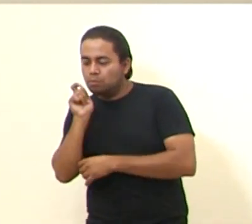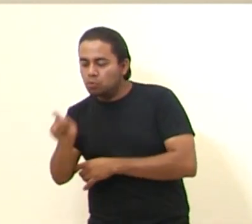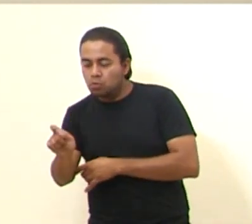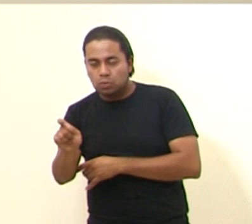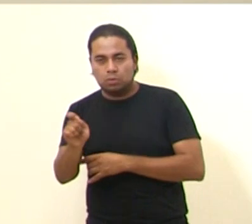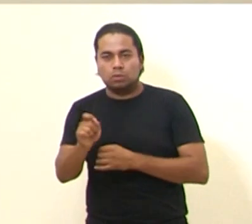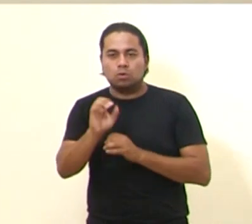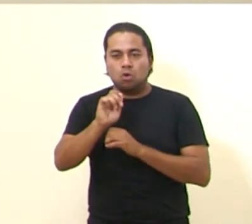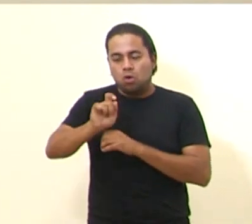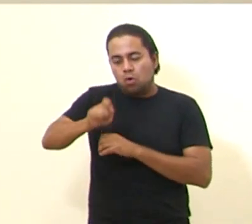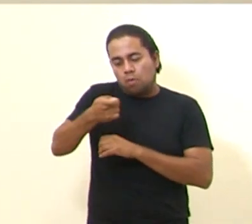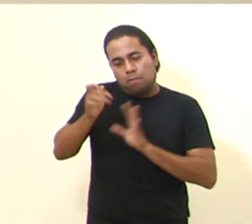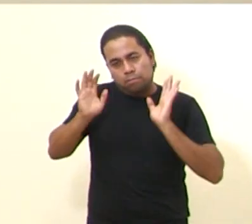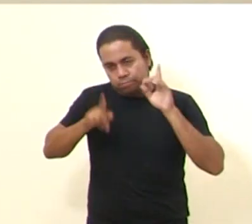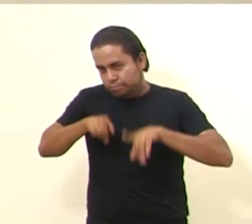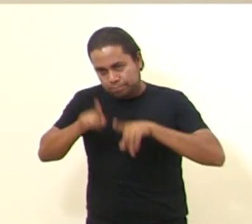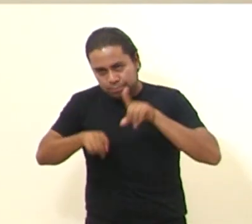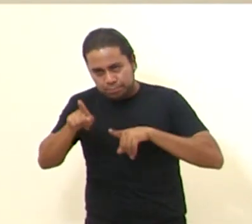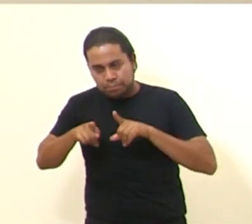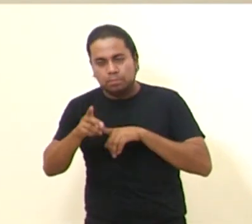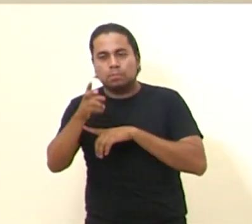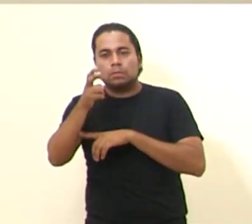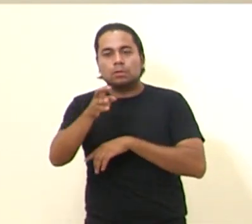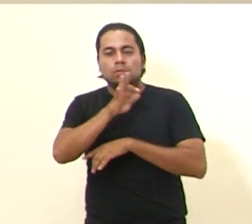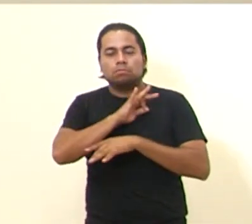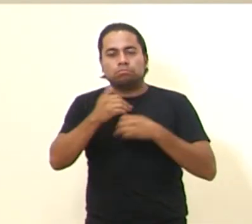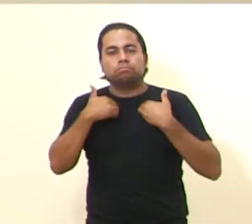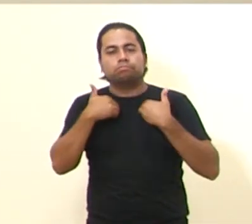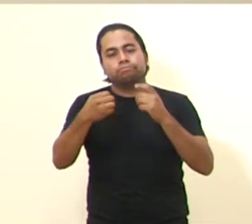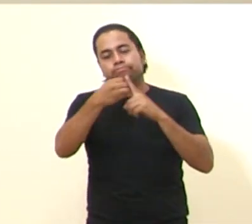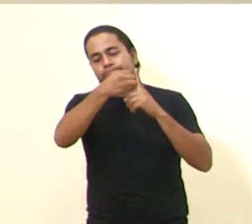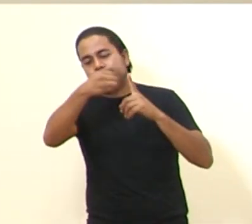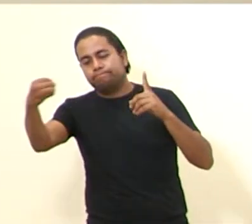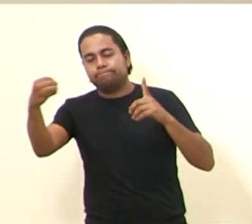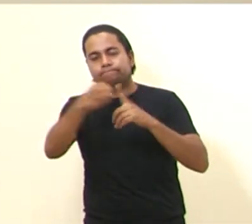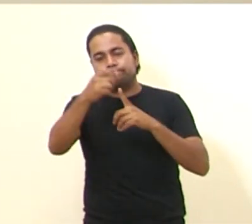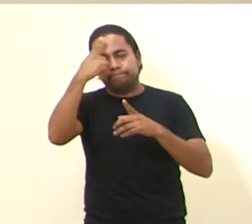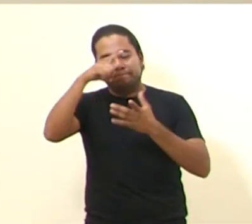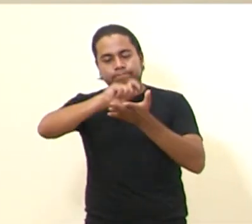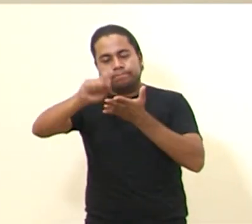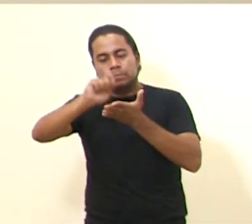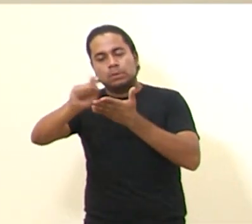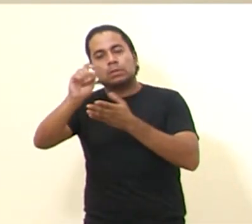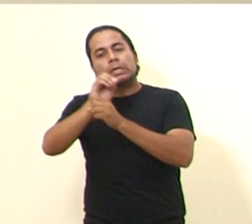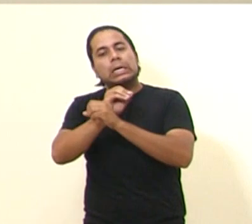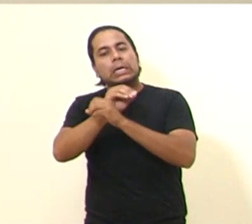punto o una coma, de tal manera que se entienda lo que yo estoy escribiendo.